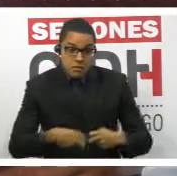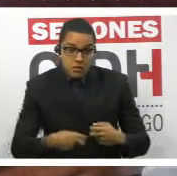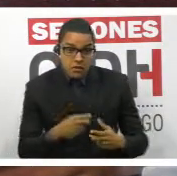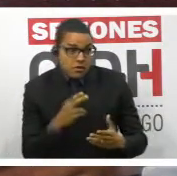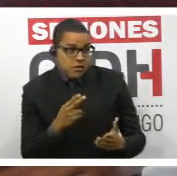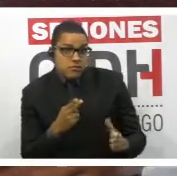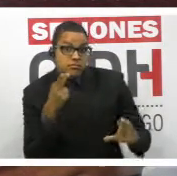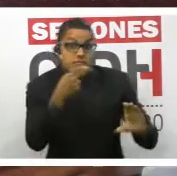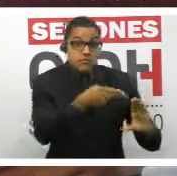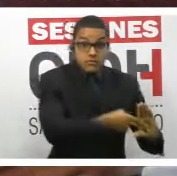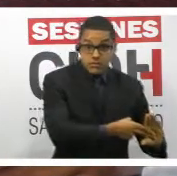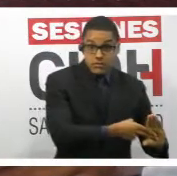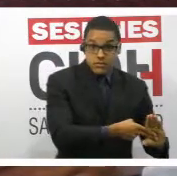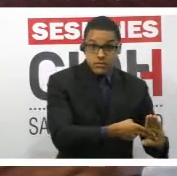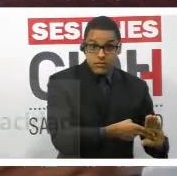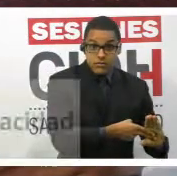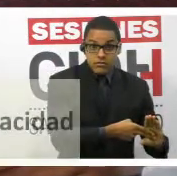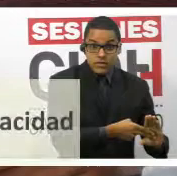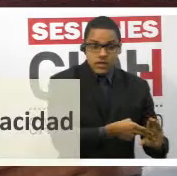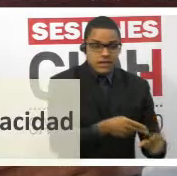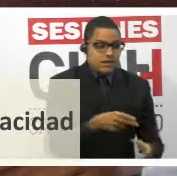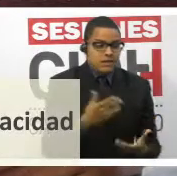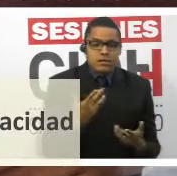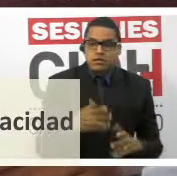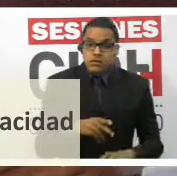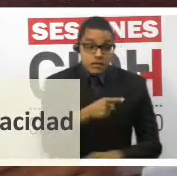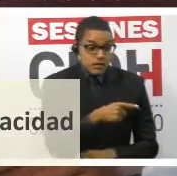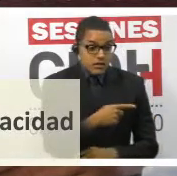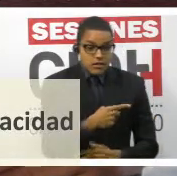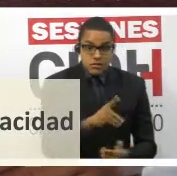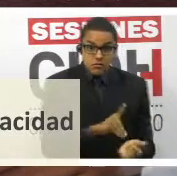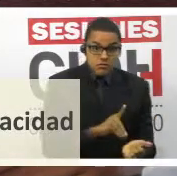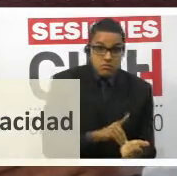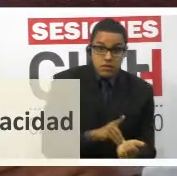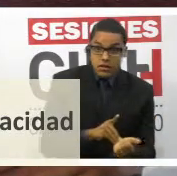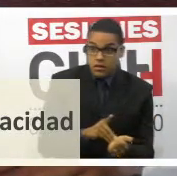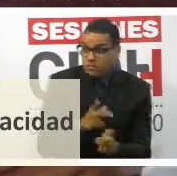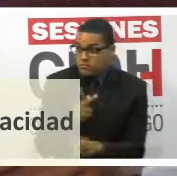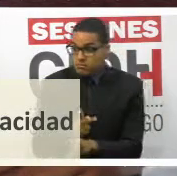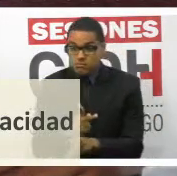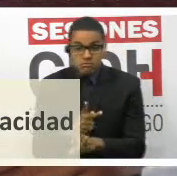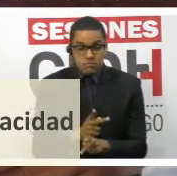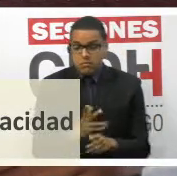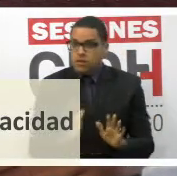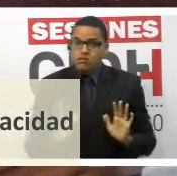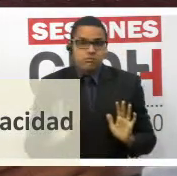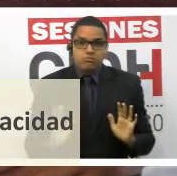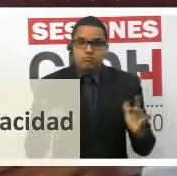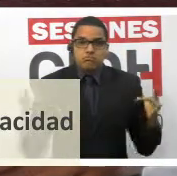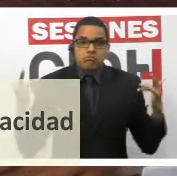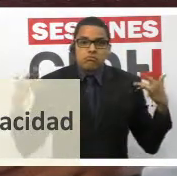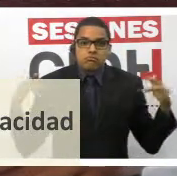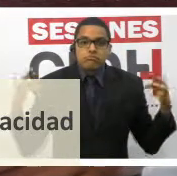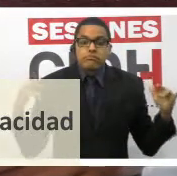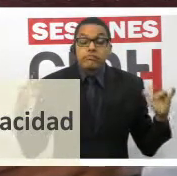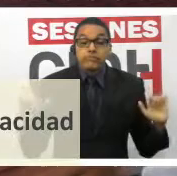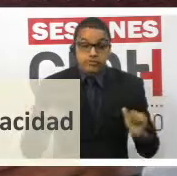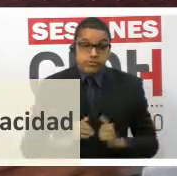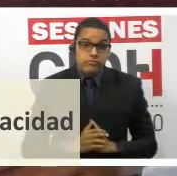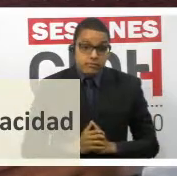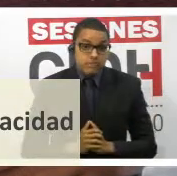cotidiano y sencillo hasta lo más fundamental que pone en una situación de extrema vulnerabilidad